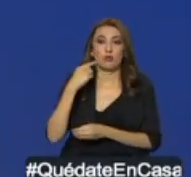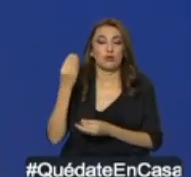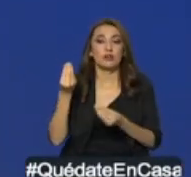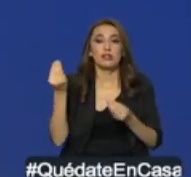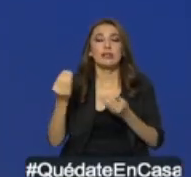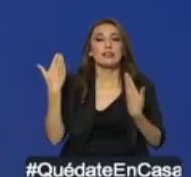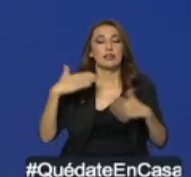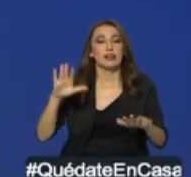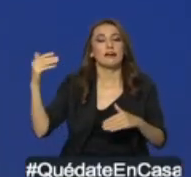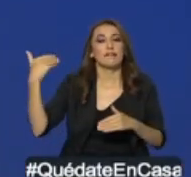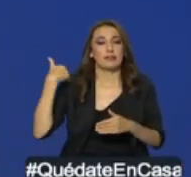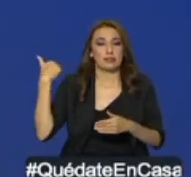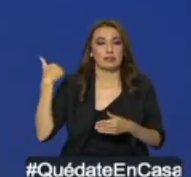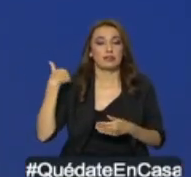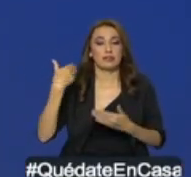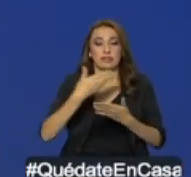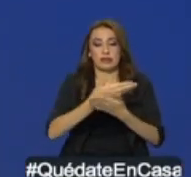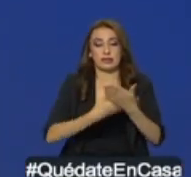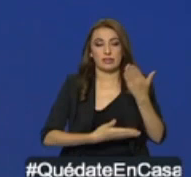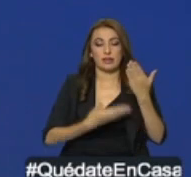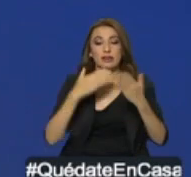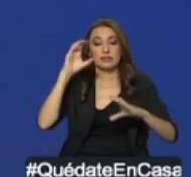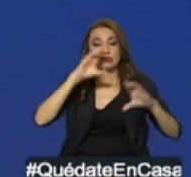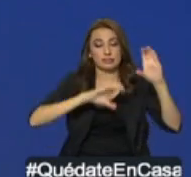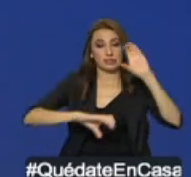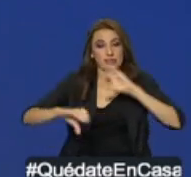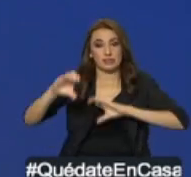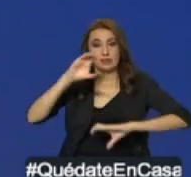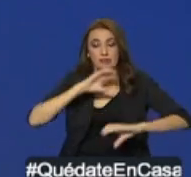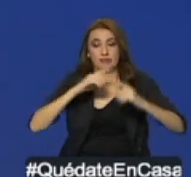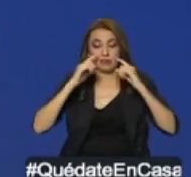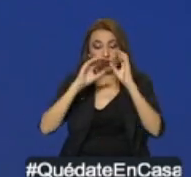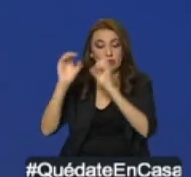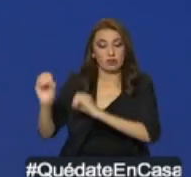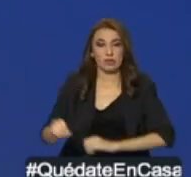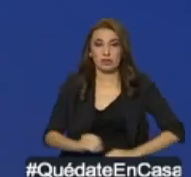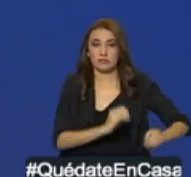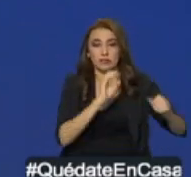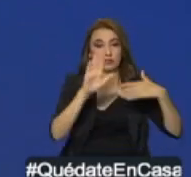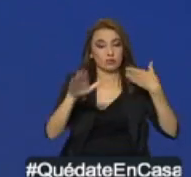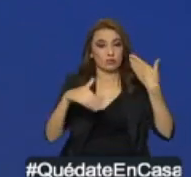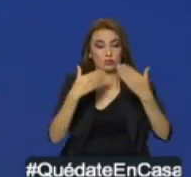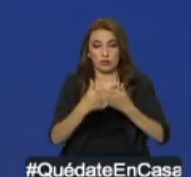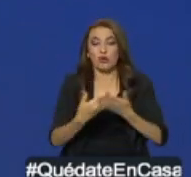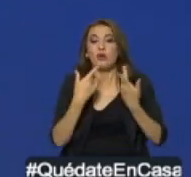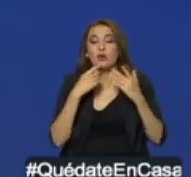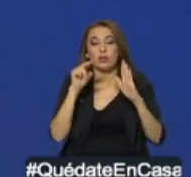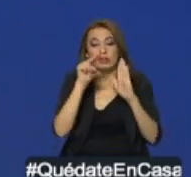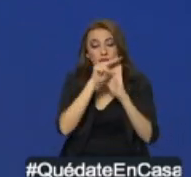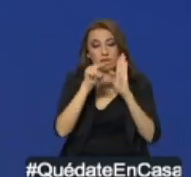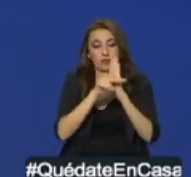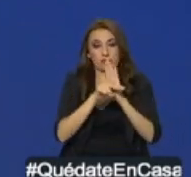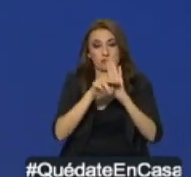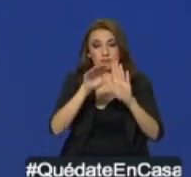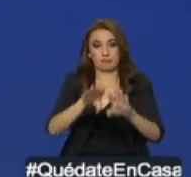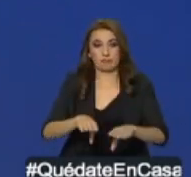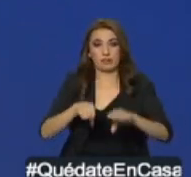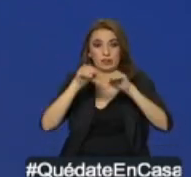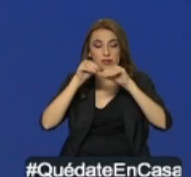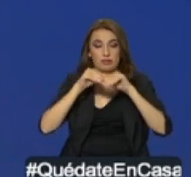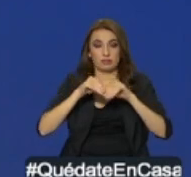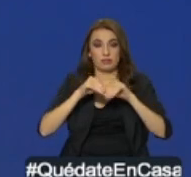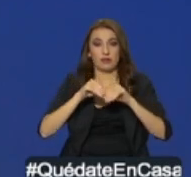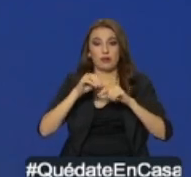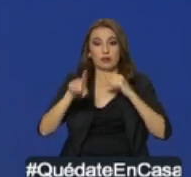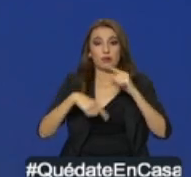científico para programar de una manera progresiva y organizada el levantamiento de las medidas de restricción si